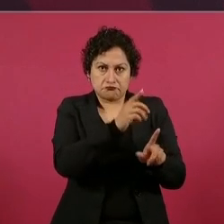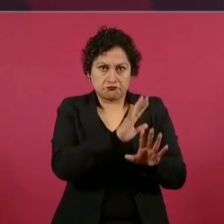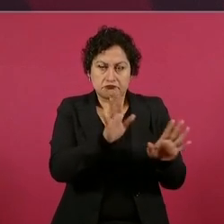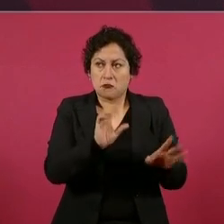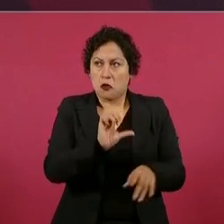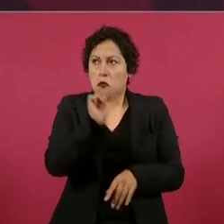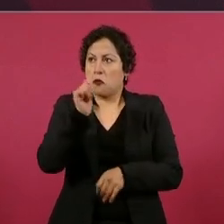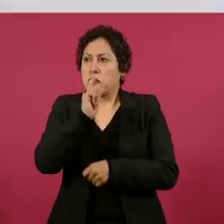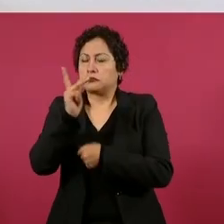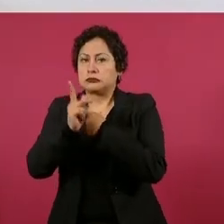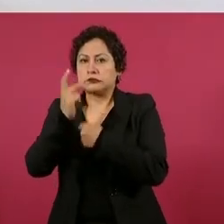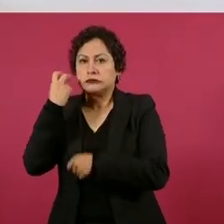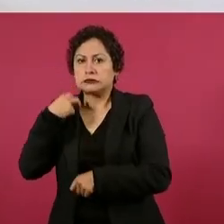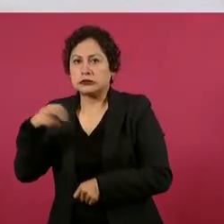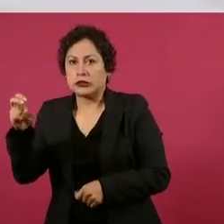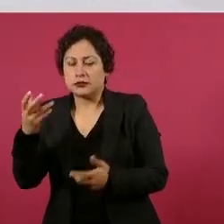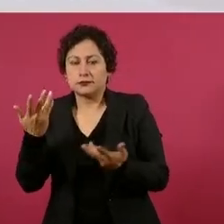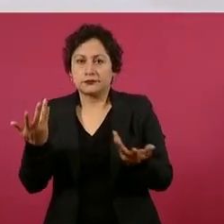Pero vamos a esperarnos.